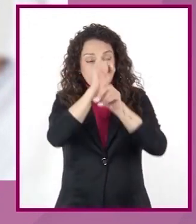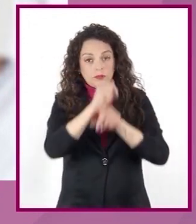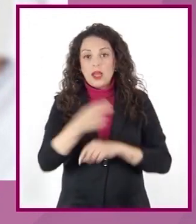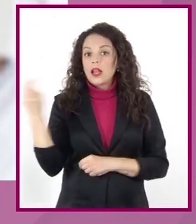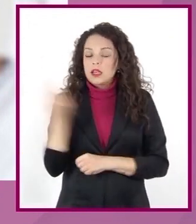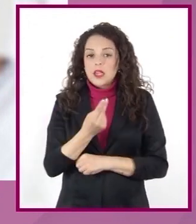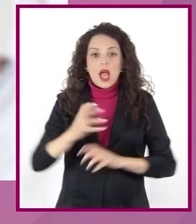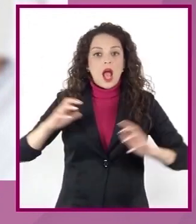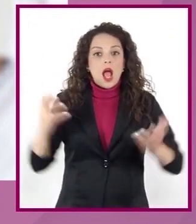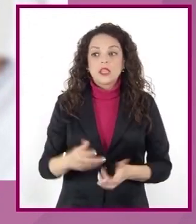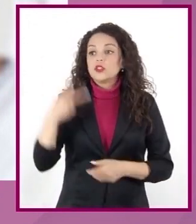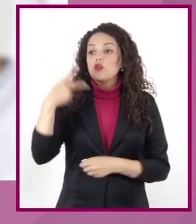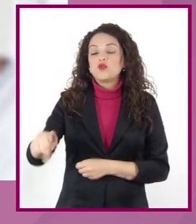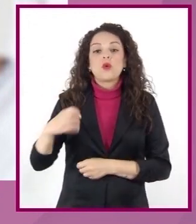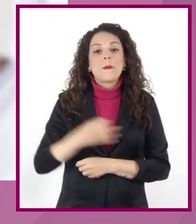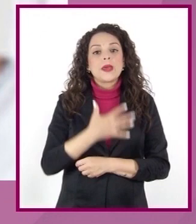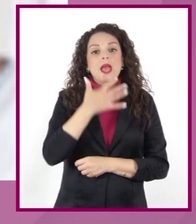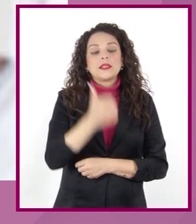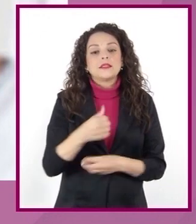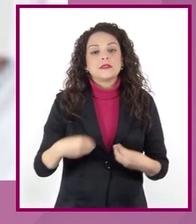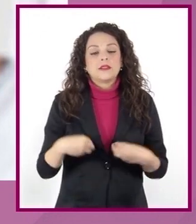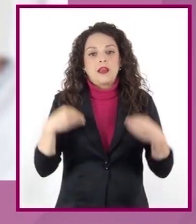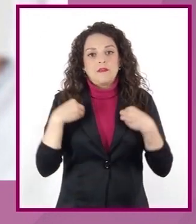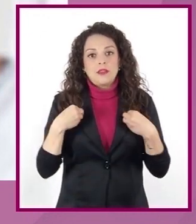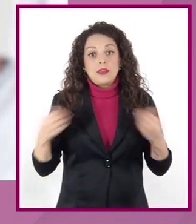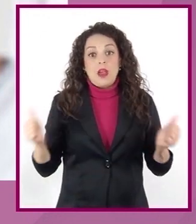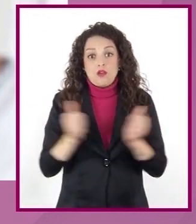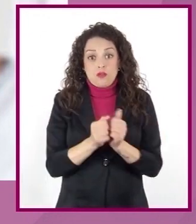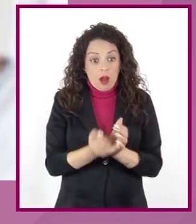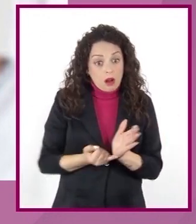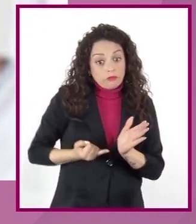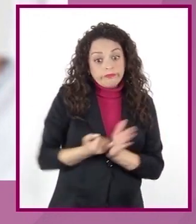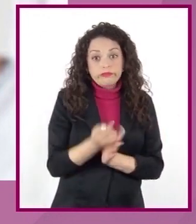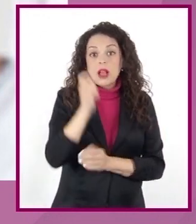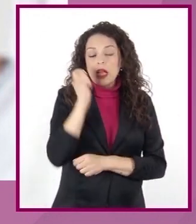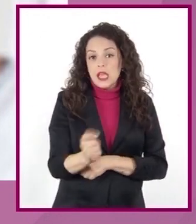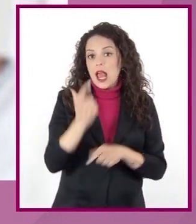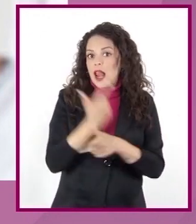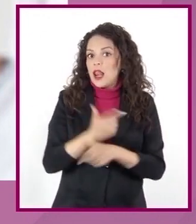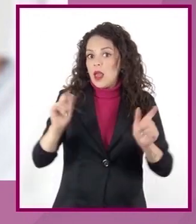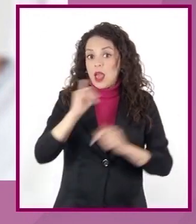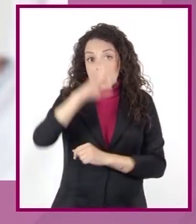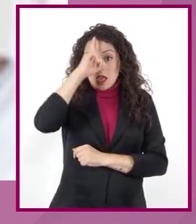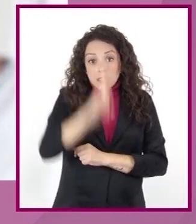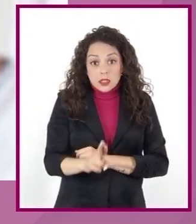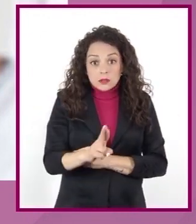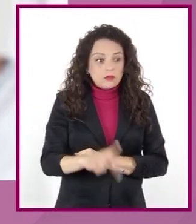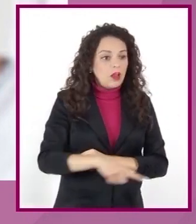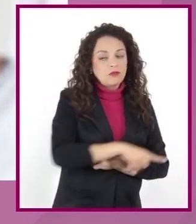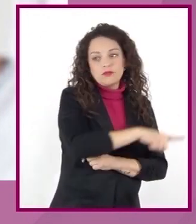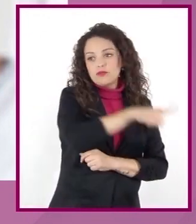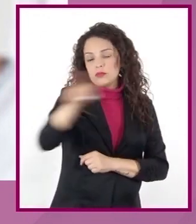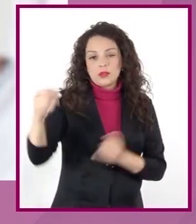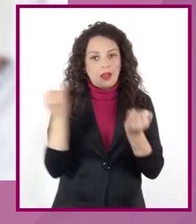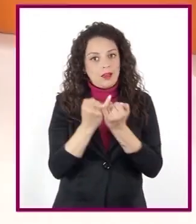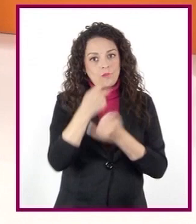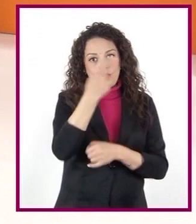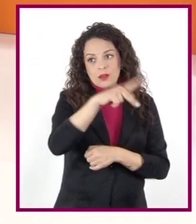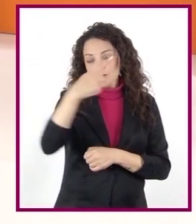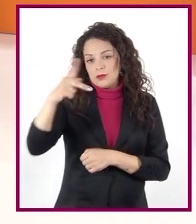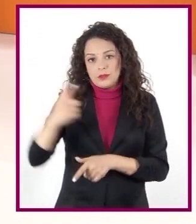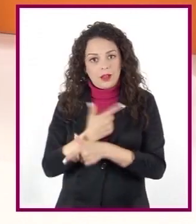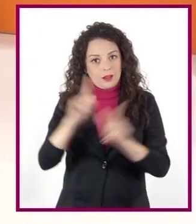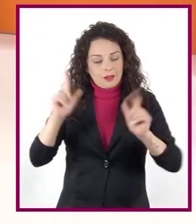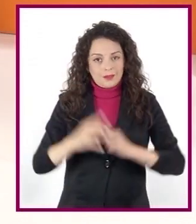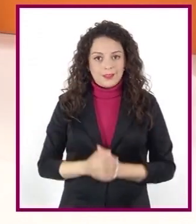les procure bienestar, ejerciendo su libertad y respetando la de las y los demás.